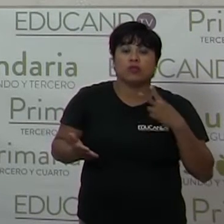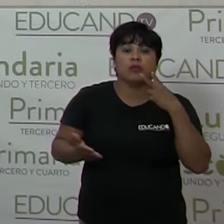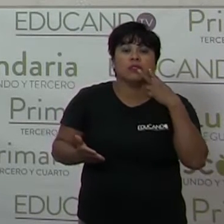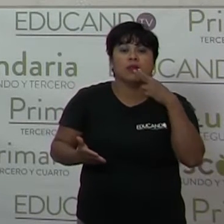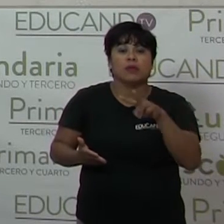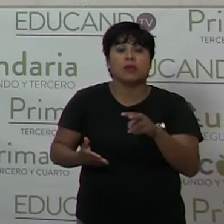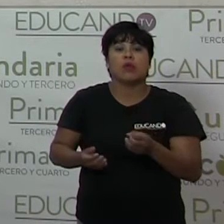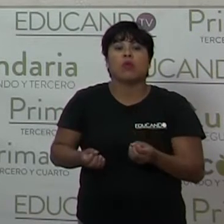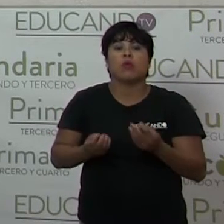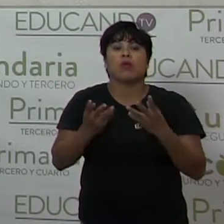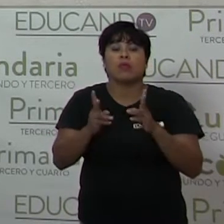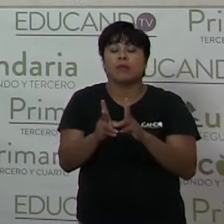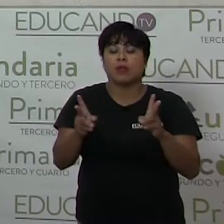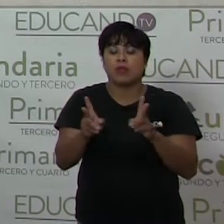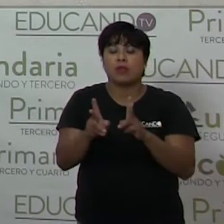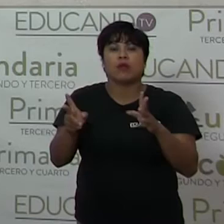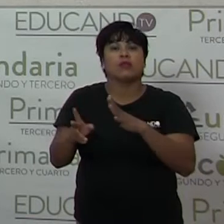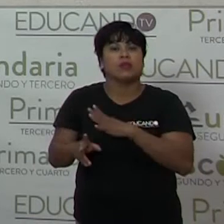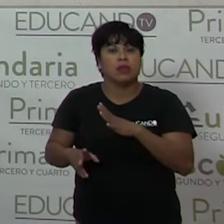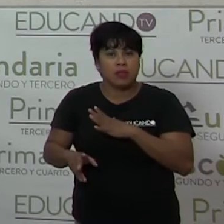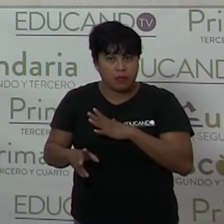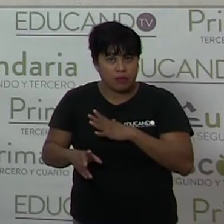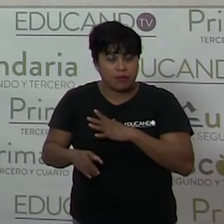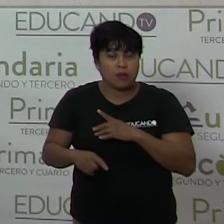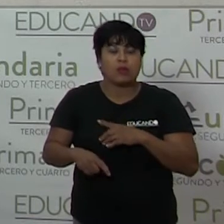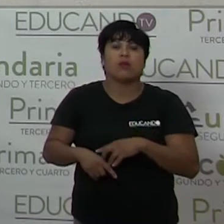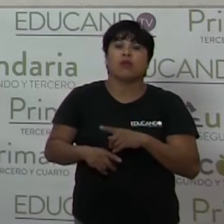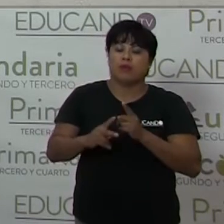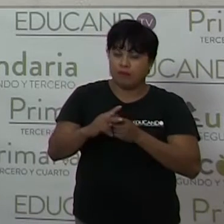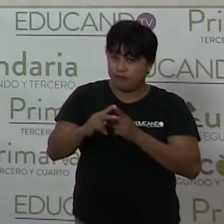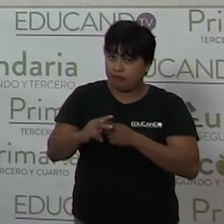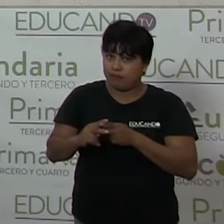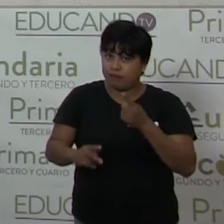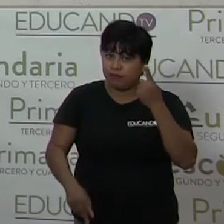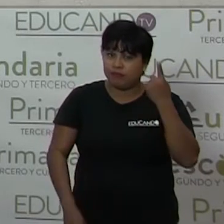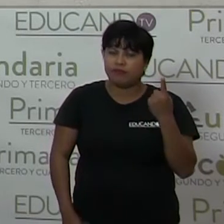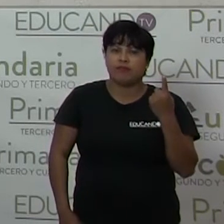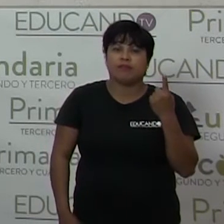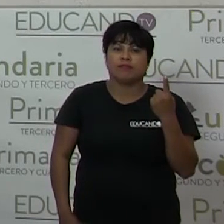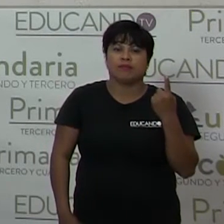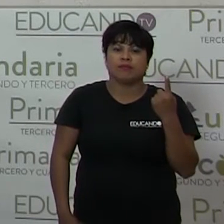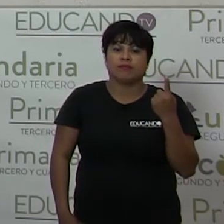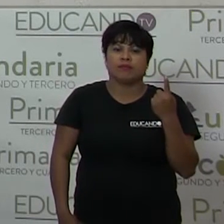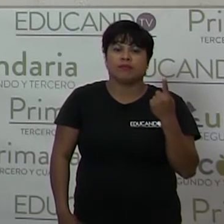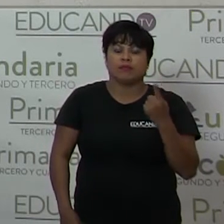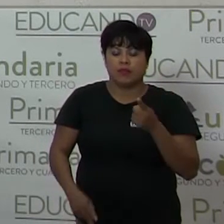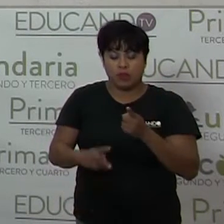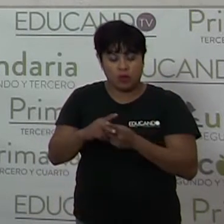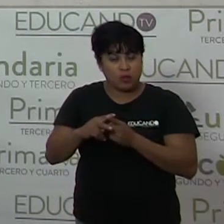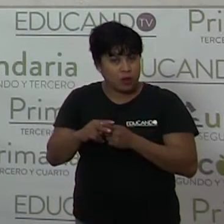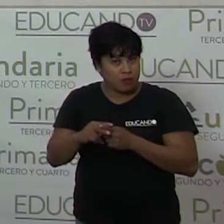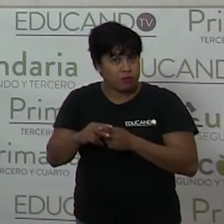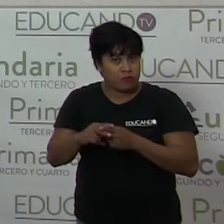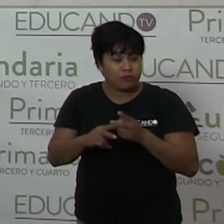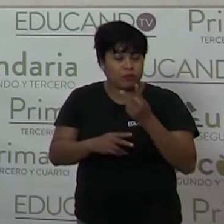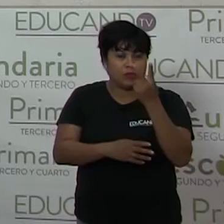cuántos periódicos hay contamos 1 contamos